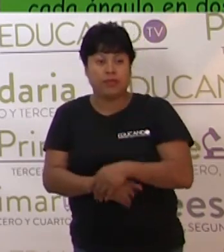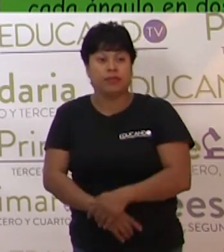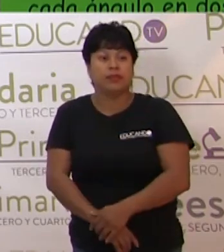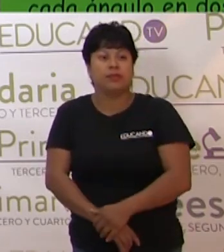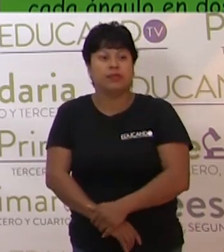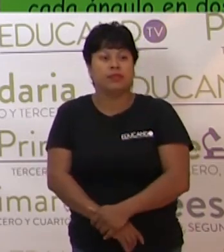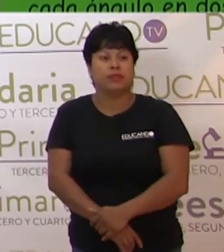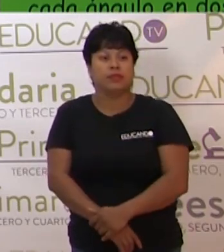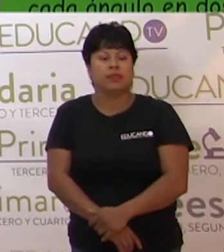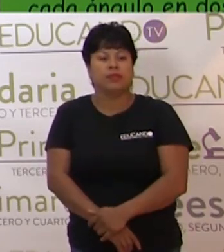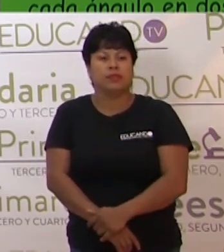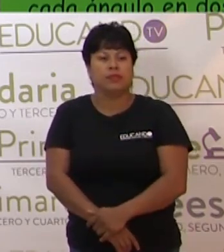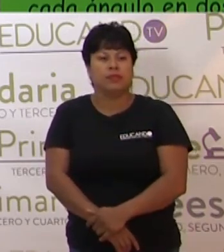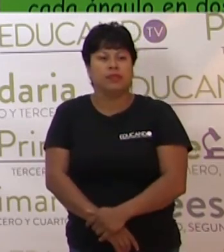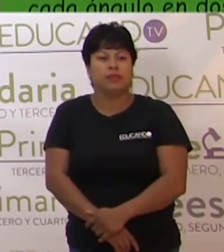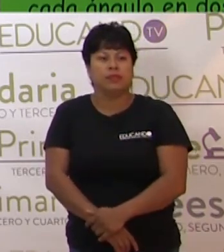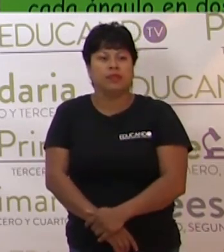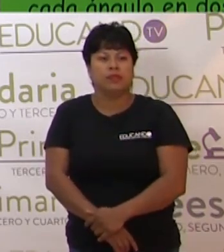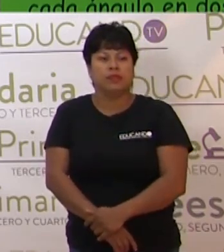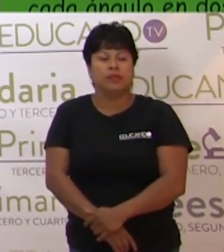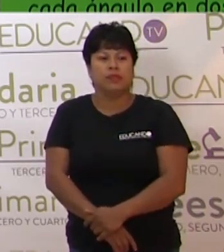hacemos lo mismo